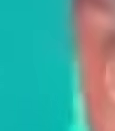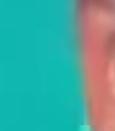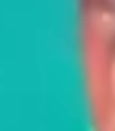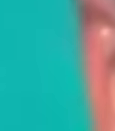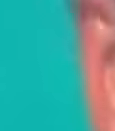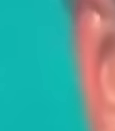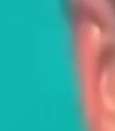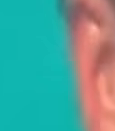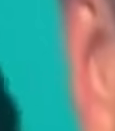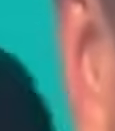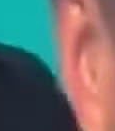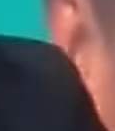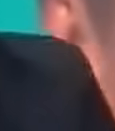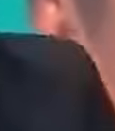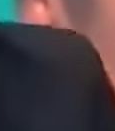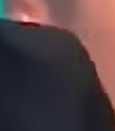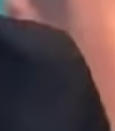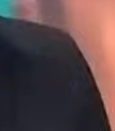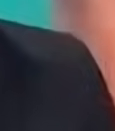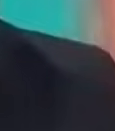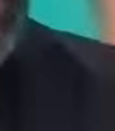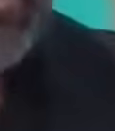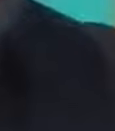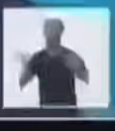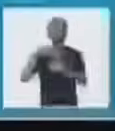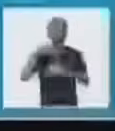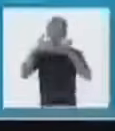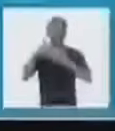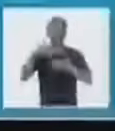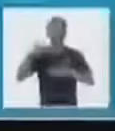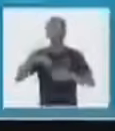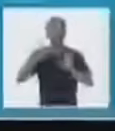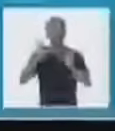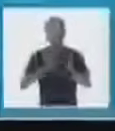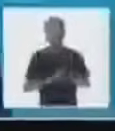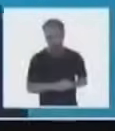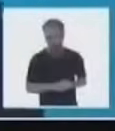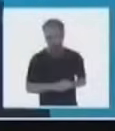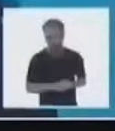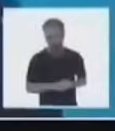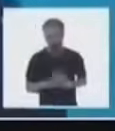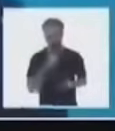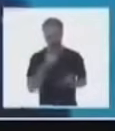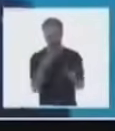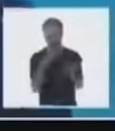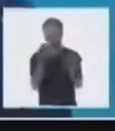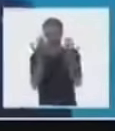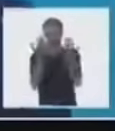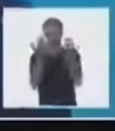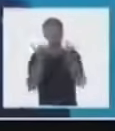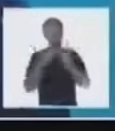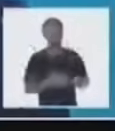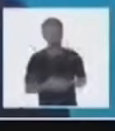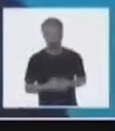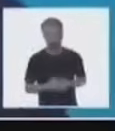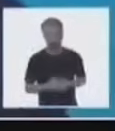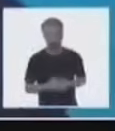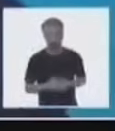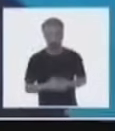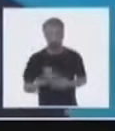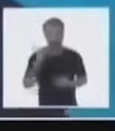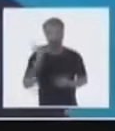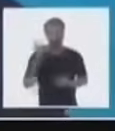también, ese 4, casi 5% del que habla el Chipi, que tal vez en una para, no te alcanza para ser presidente de un